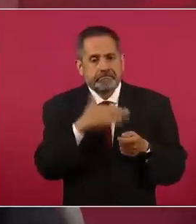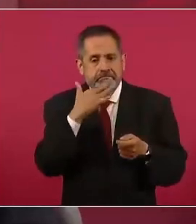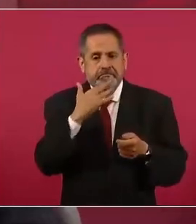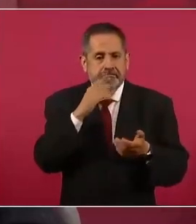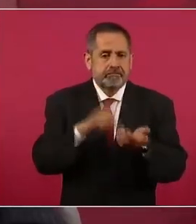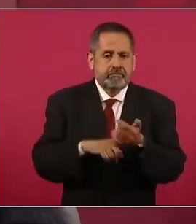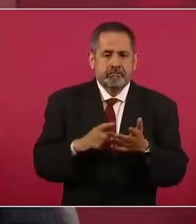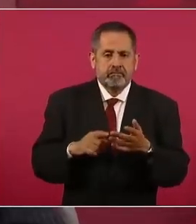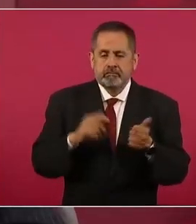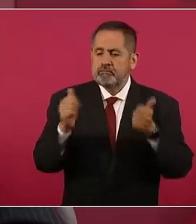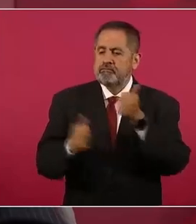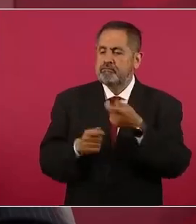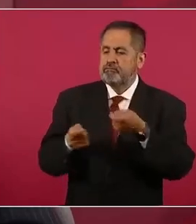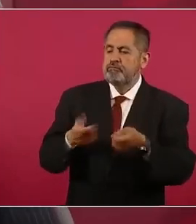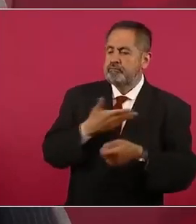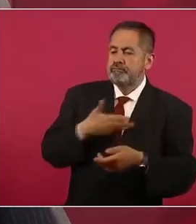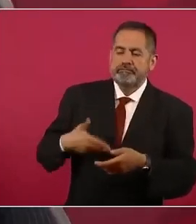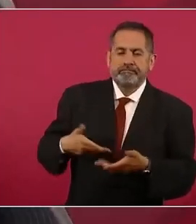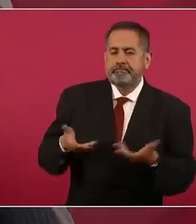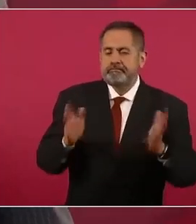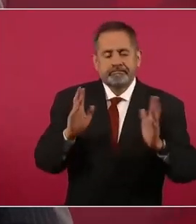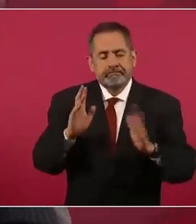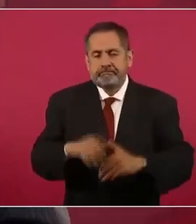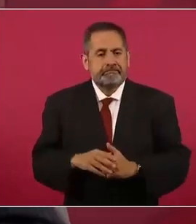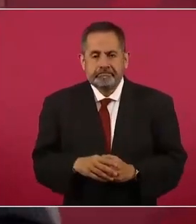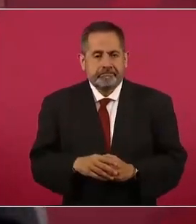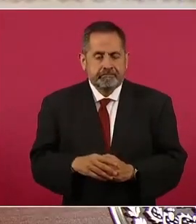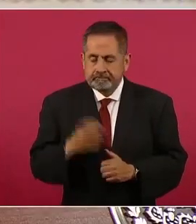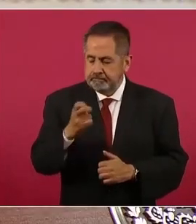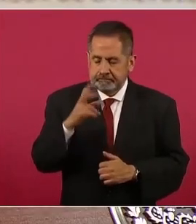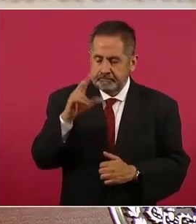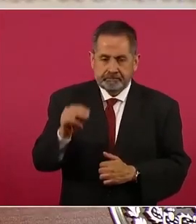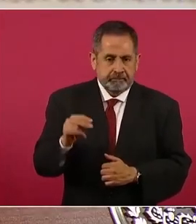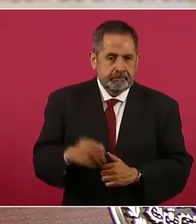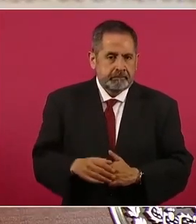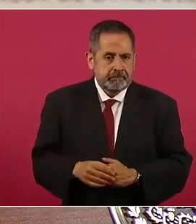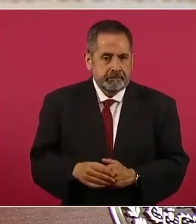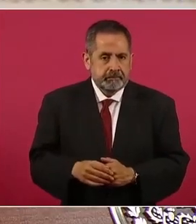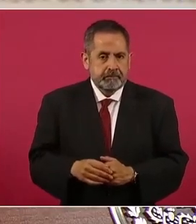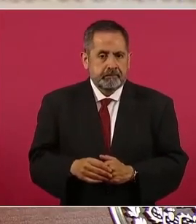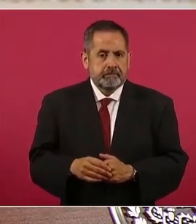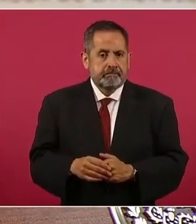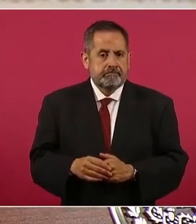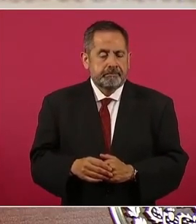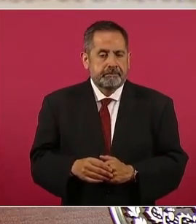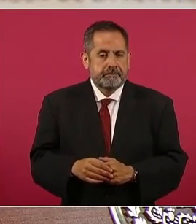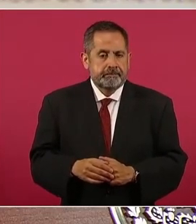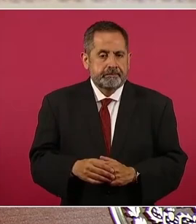dependiente del presidente o de una autoridad más elevada.